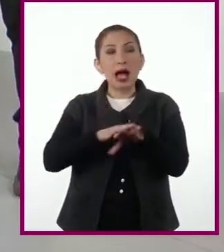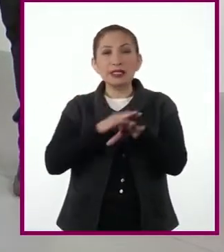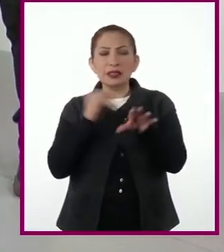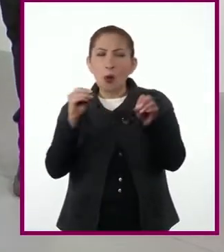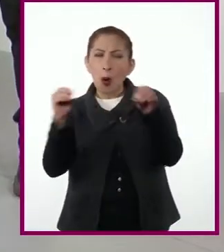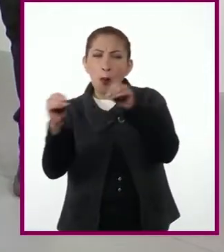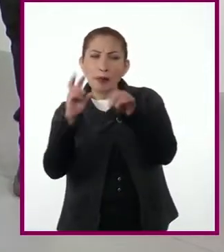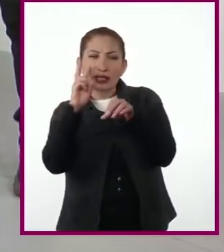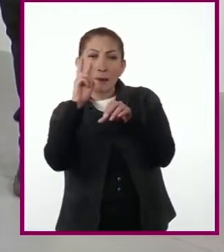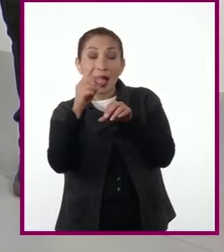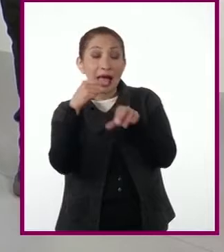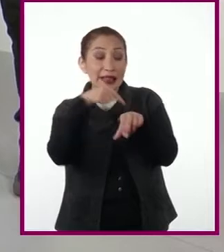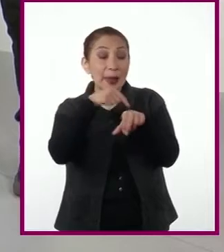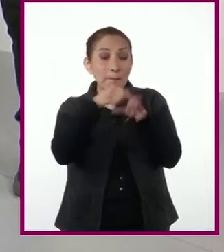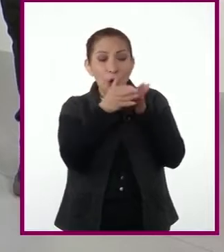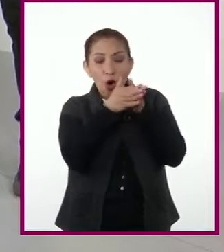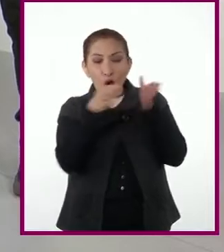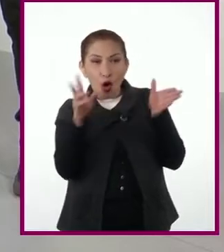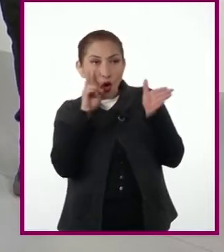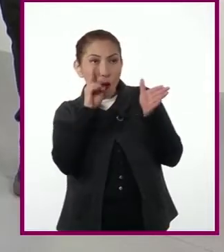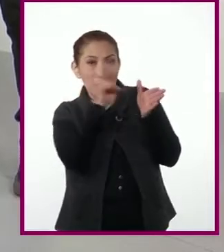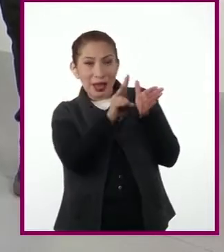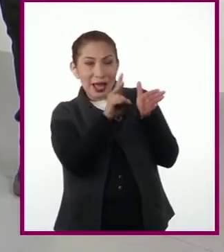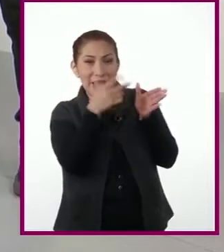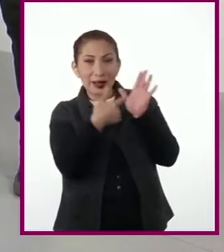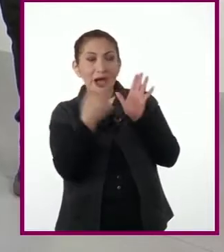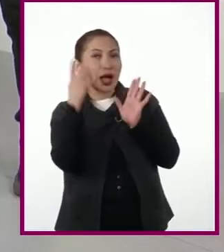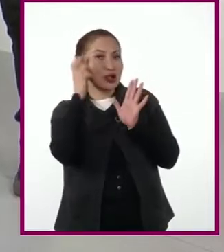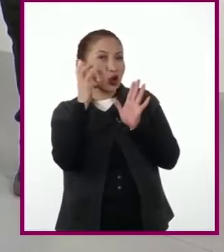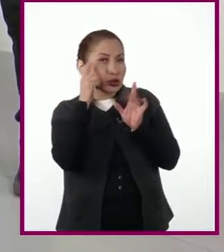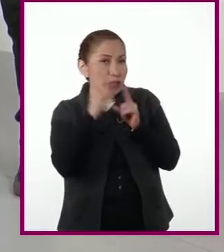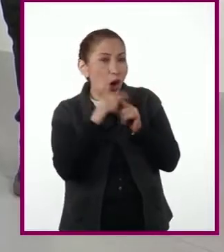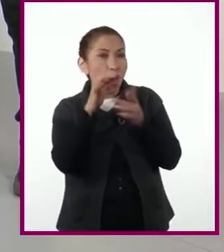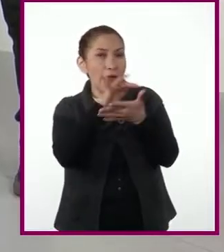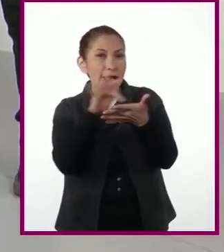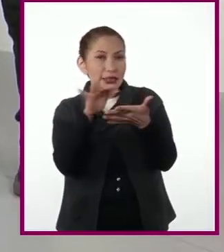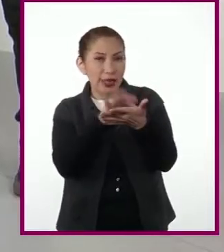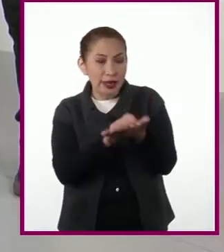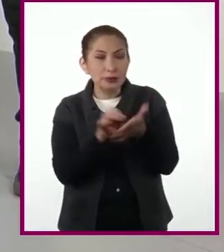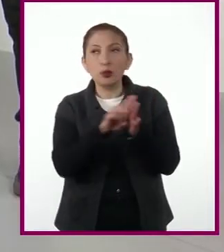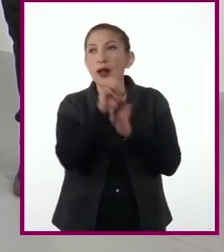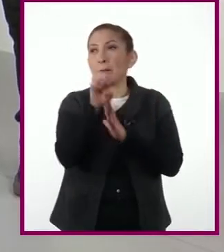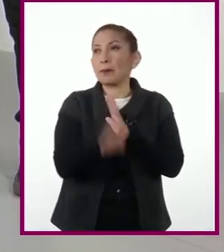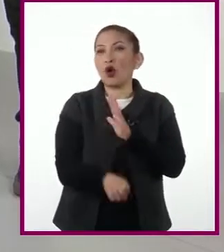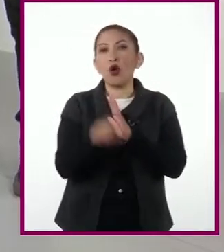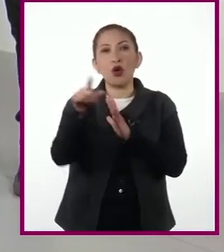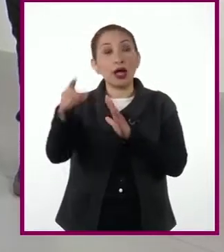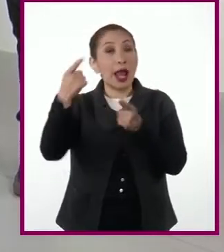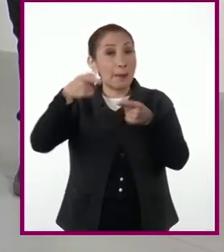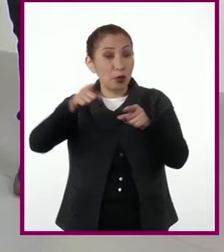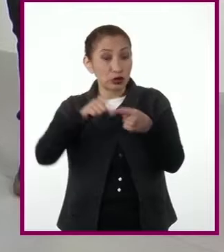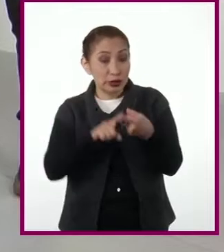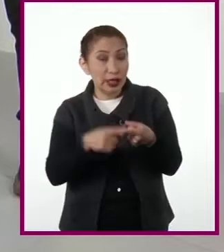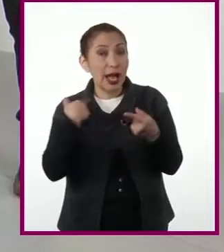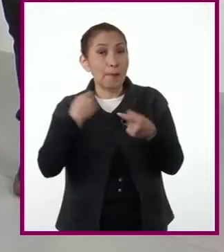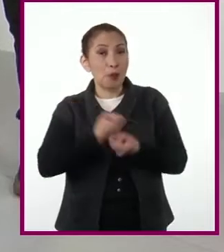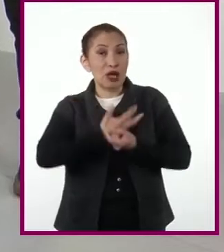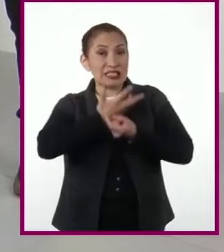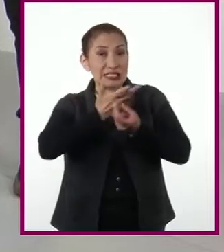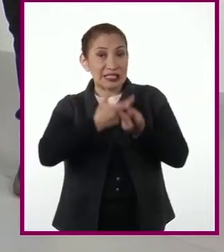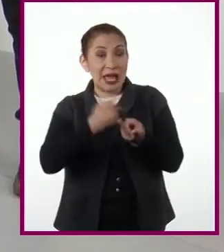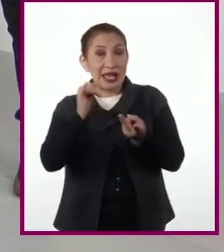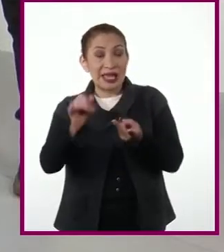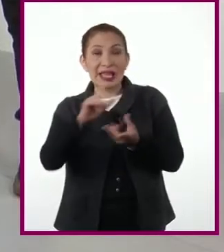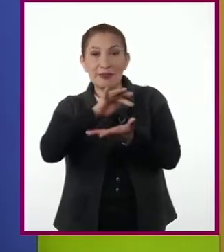dinámicas, pues ocurren en un determinado tiempo en el que son escuchadas o leídas. Por ejemplo, la música, la poesía y